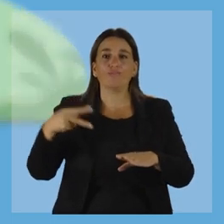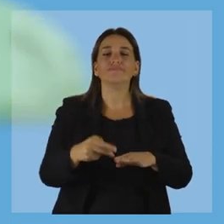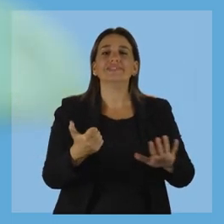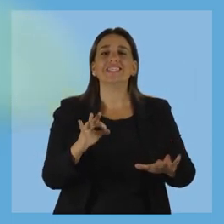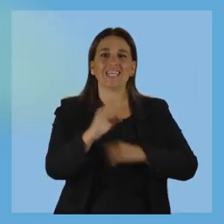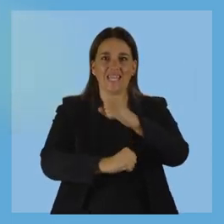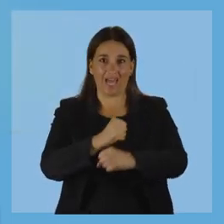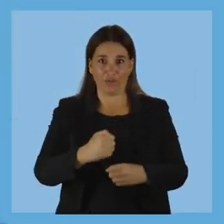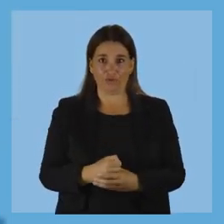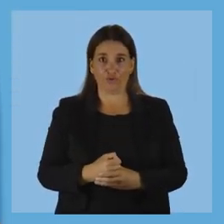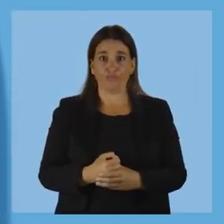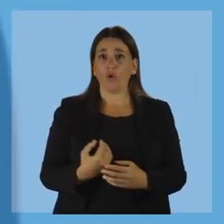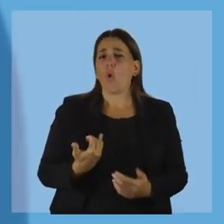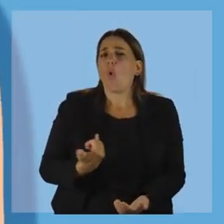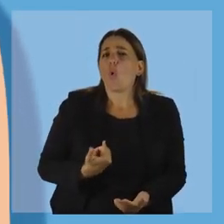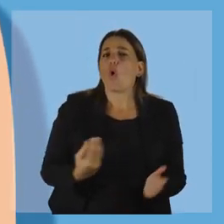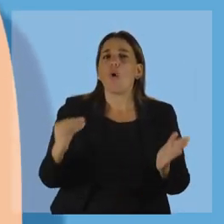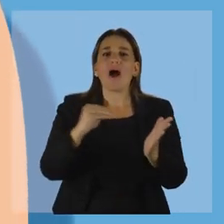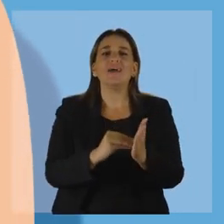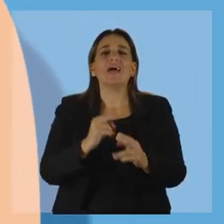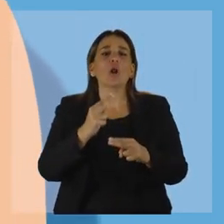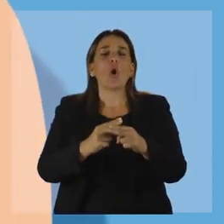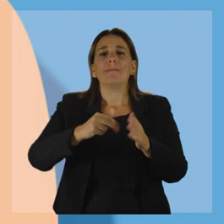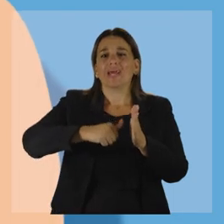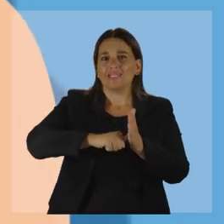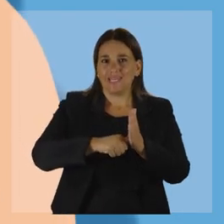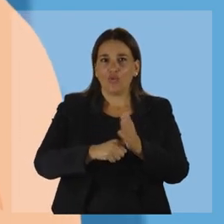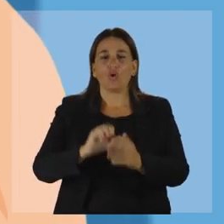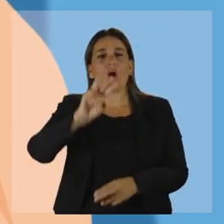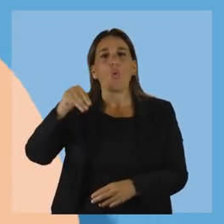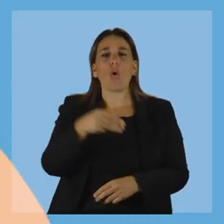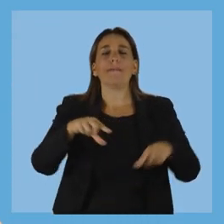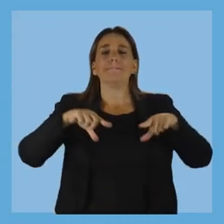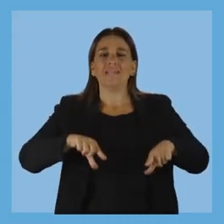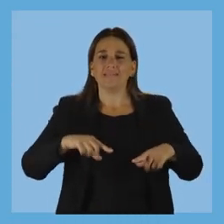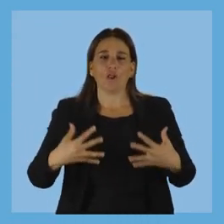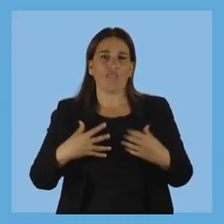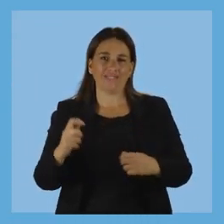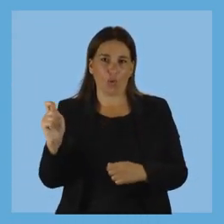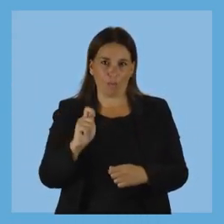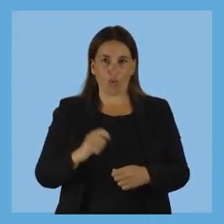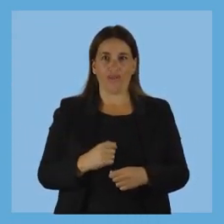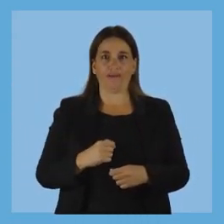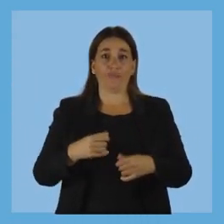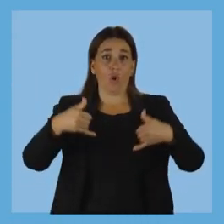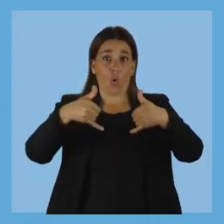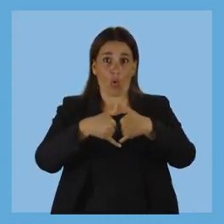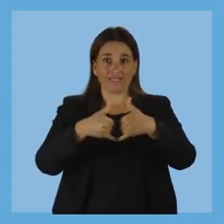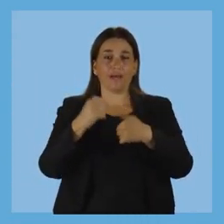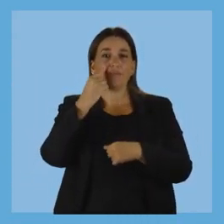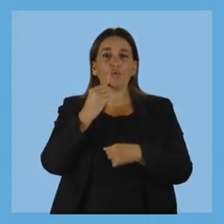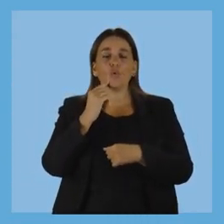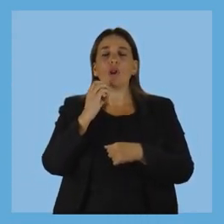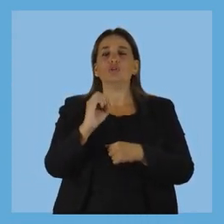de 60 años. Estos grupos deberán agendarse con su nombre y cédula en la web del Ministerio de Salud Pública, por